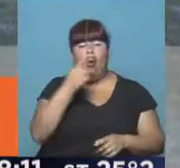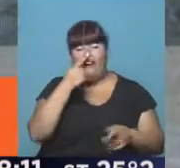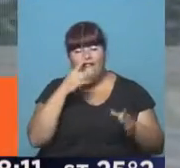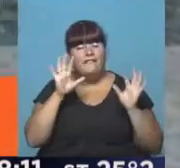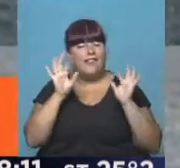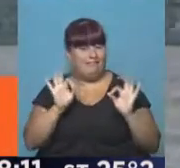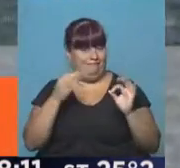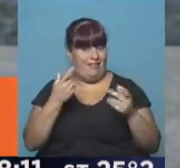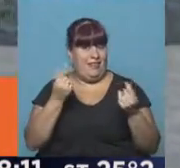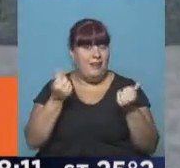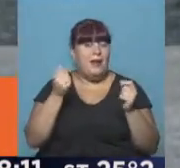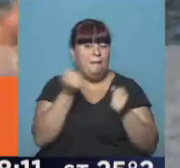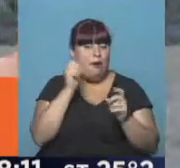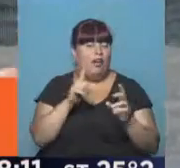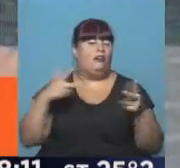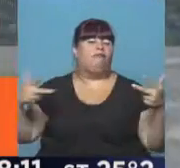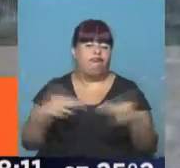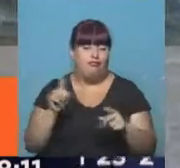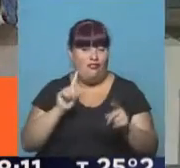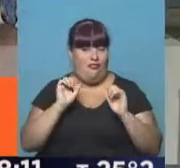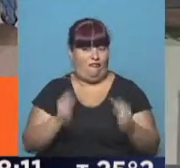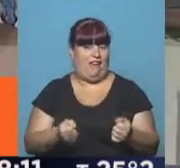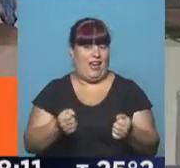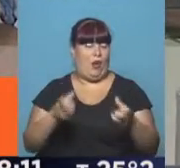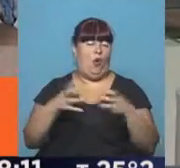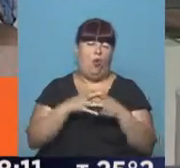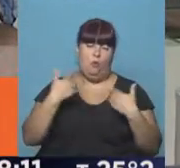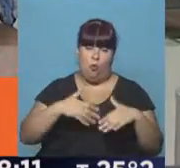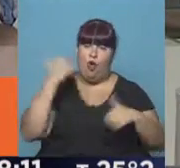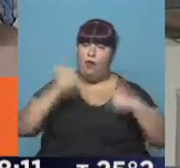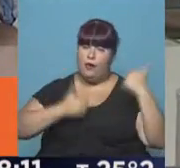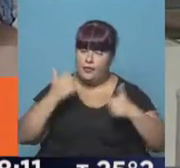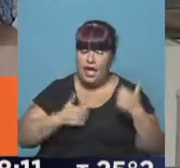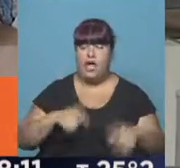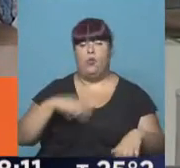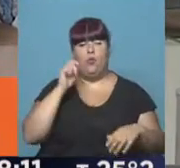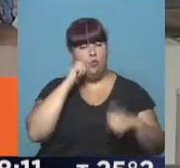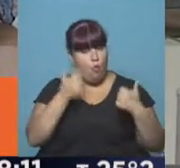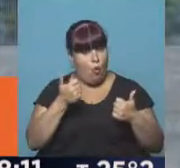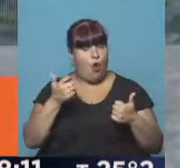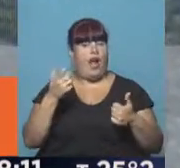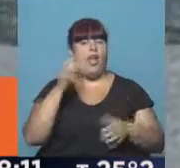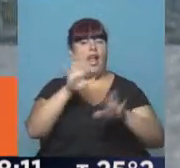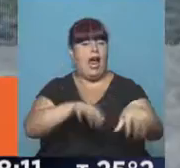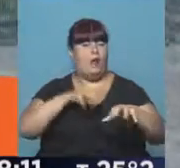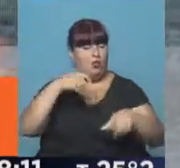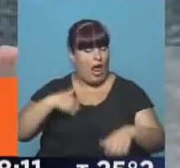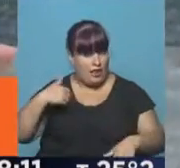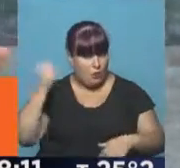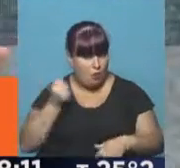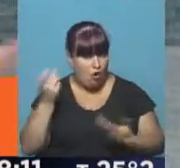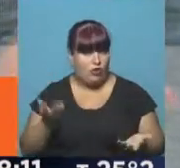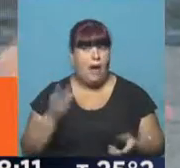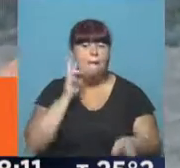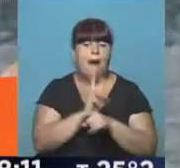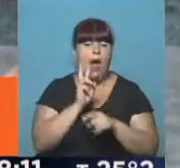están cubiertos y no se frenan en este caso por tan competitivo tan eficiente como es la agroindustria argentina por